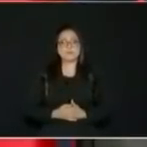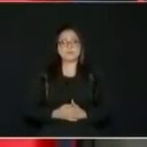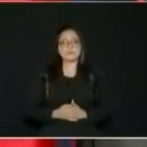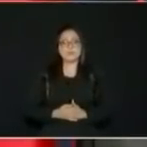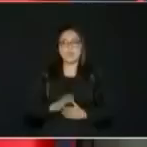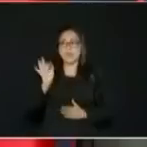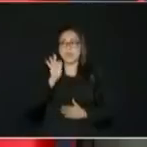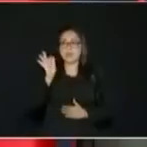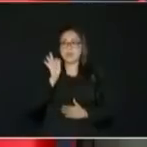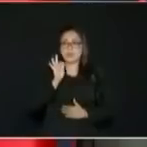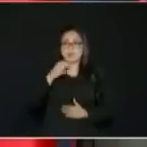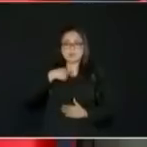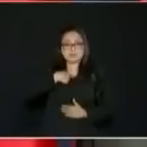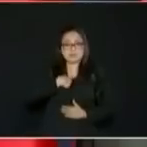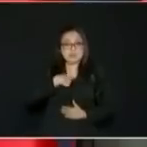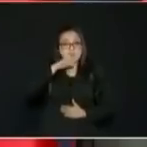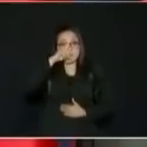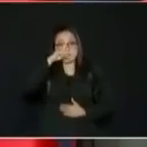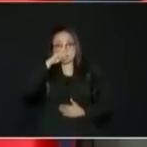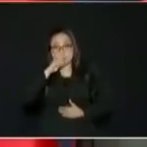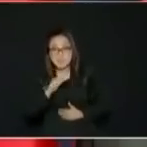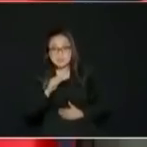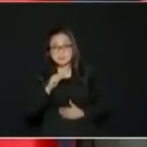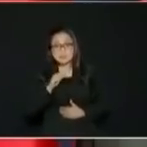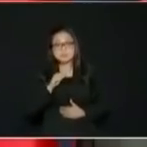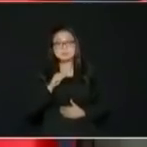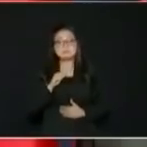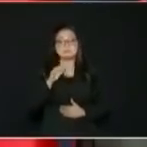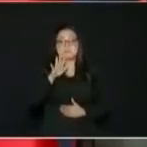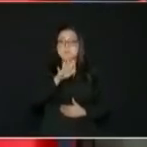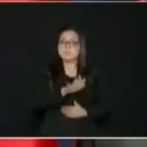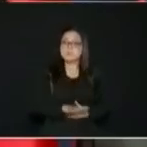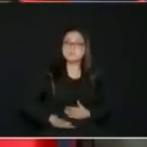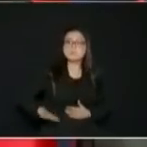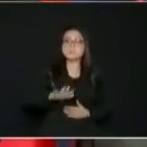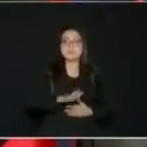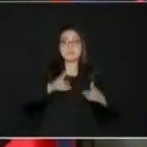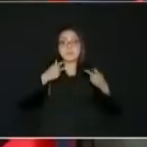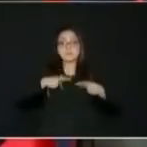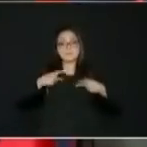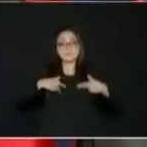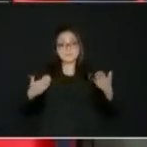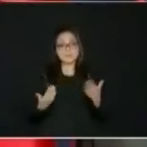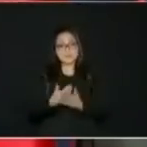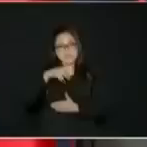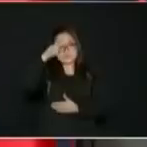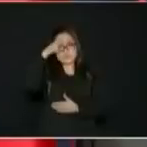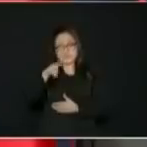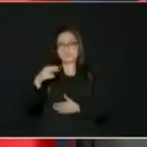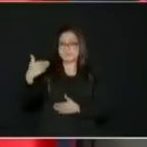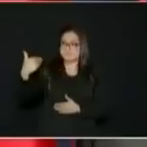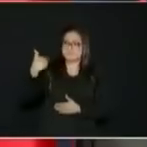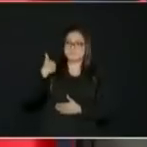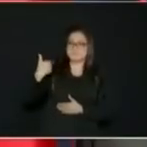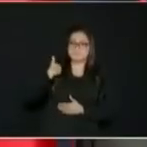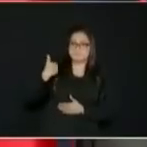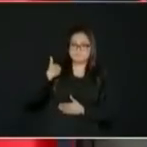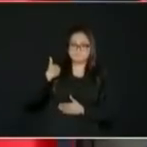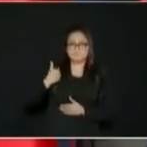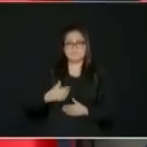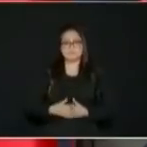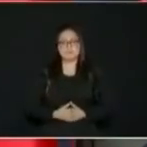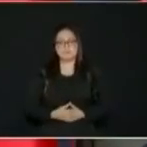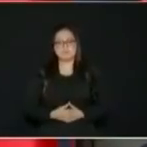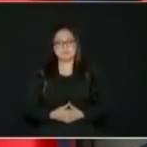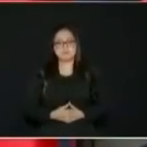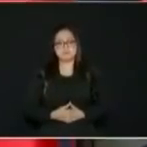Y si así no lo hiciere, que la nación me lo demande.